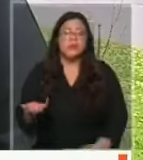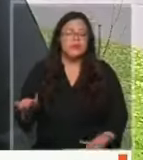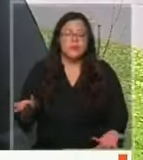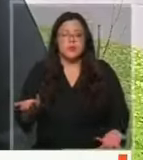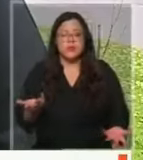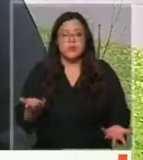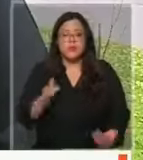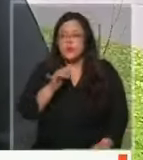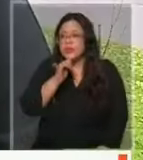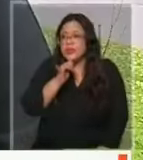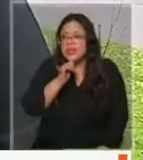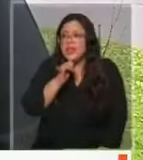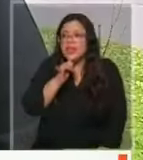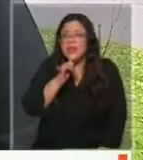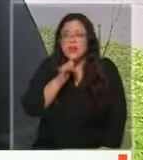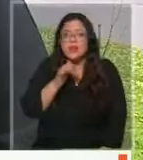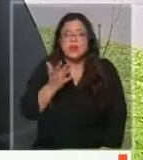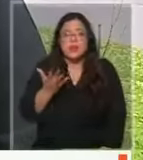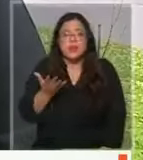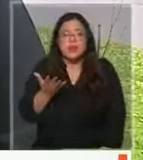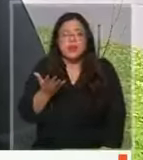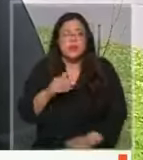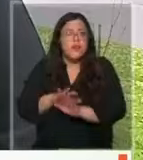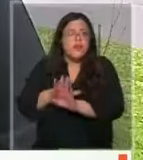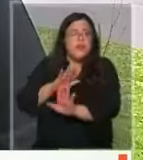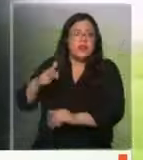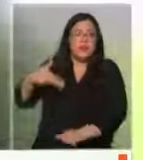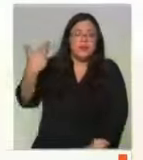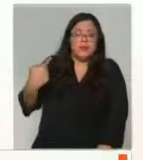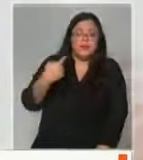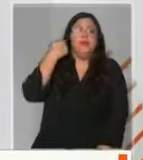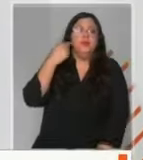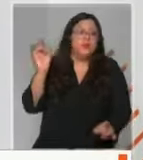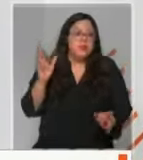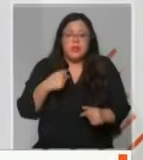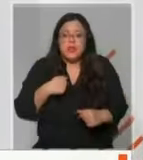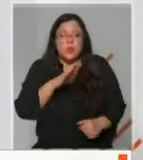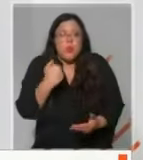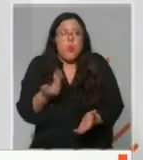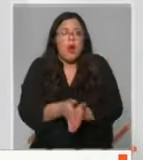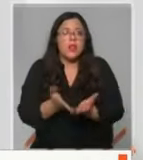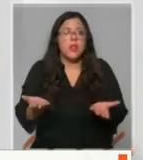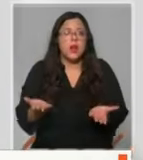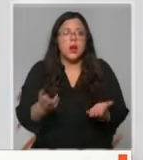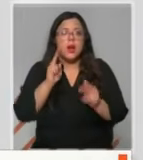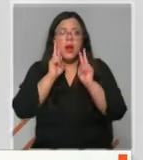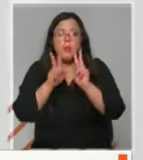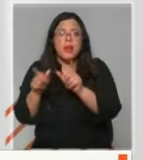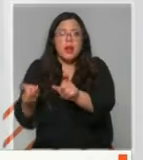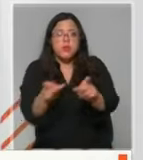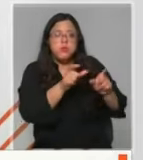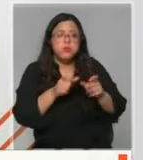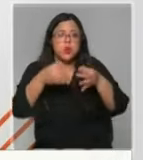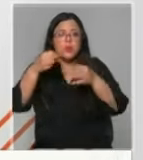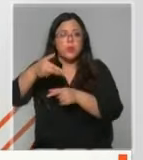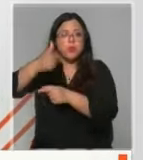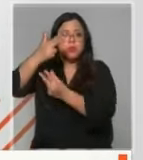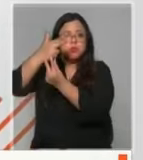No te puedo explicar cómo no me llegó esa bala, no estaría viva. Ahí están cercando todo el perímetro, ¿dónde están los